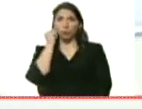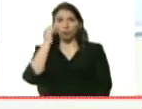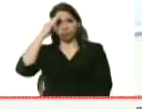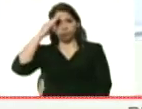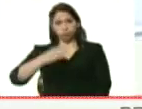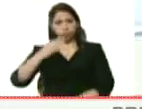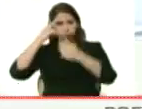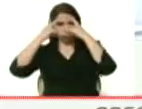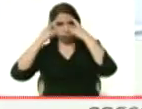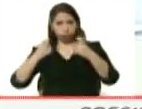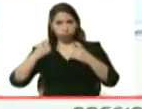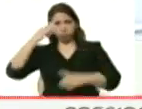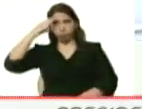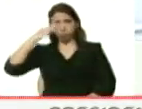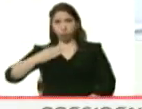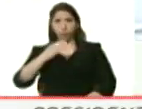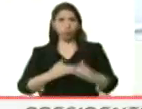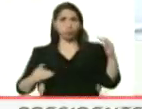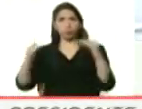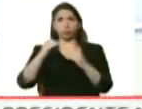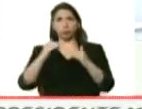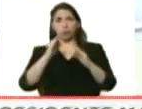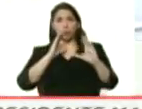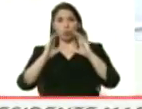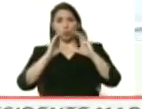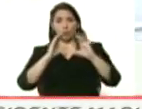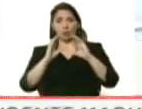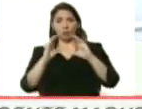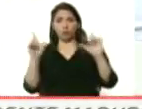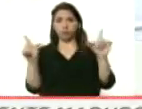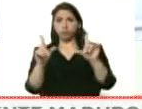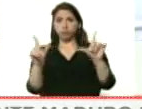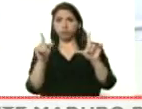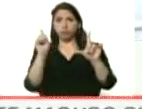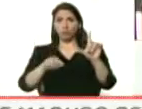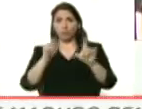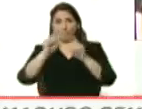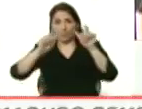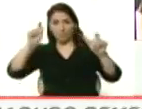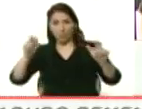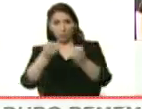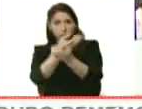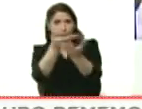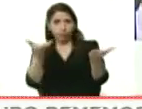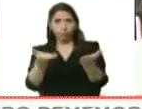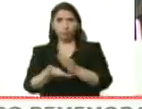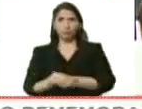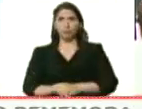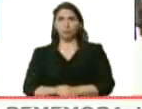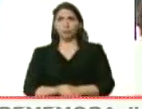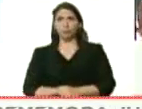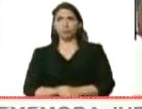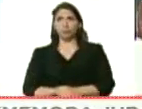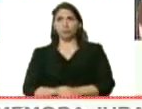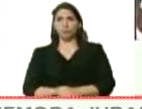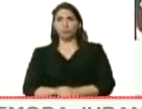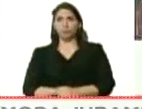profesionales, oficiales, medios de comunicación, ciudadanos todos. ¡Adicre!